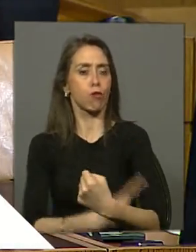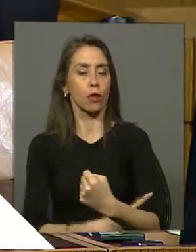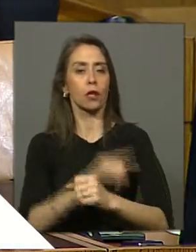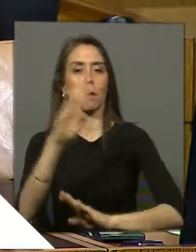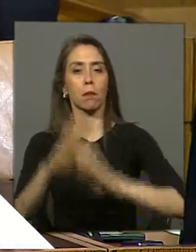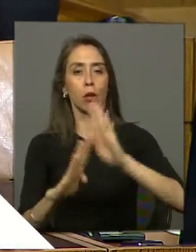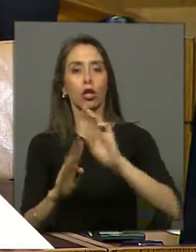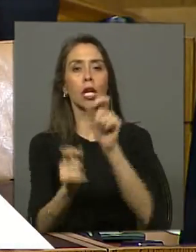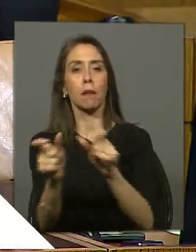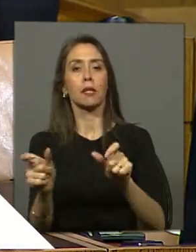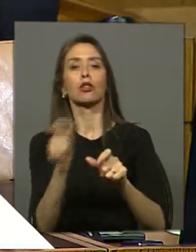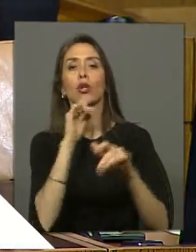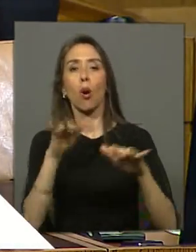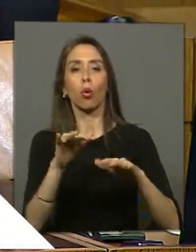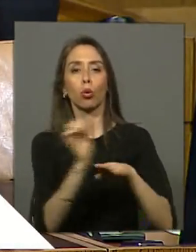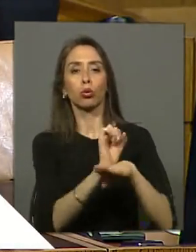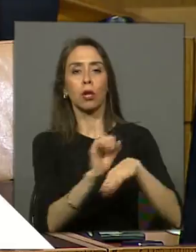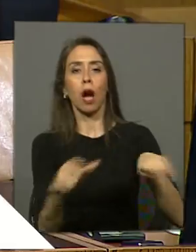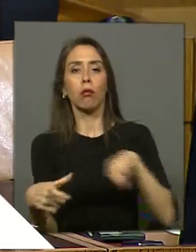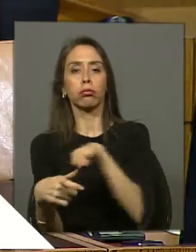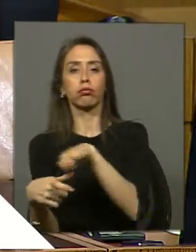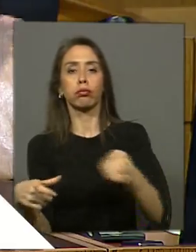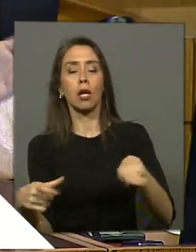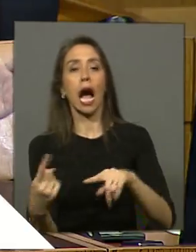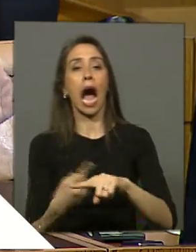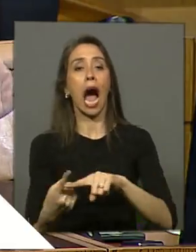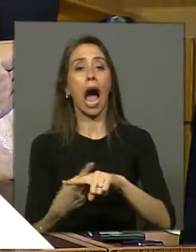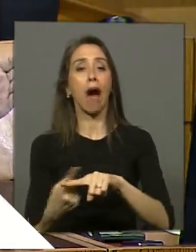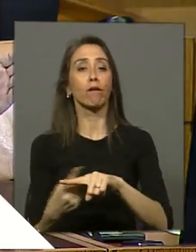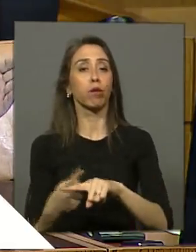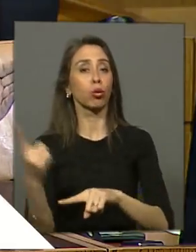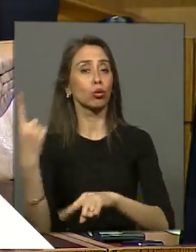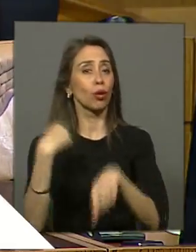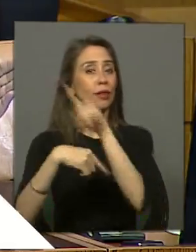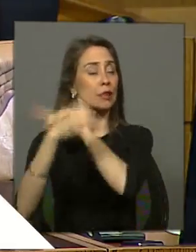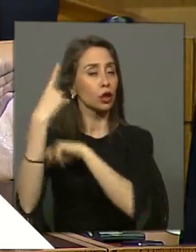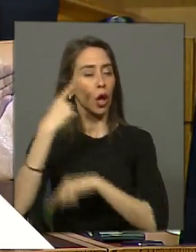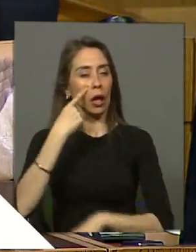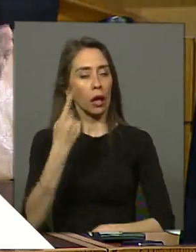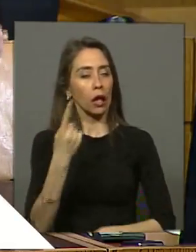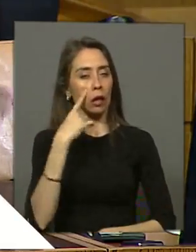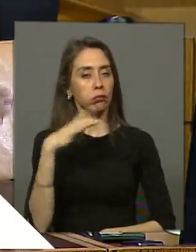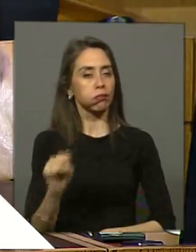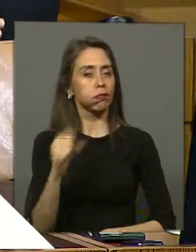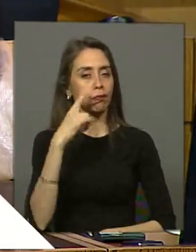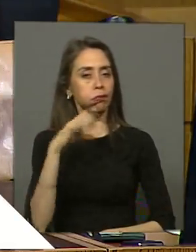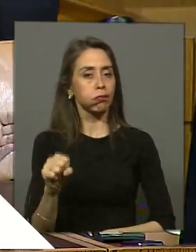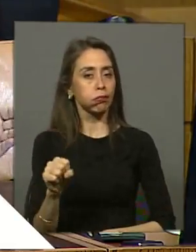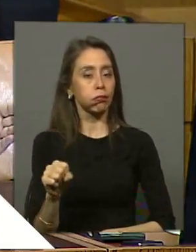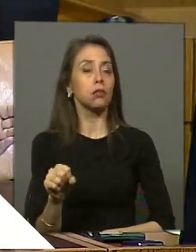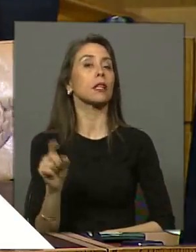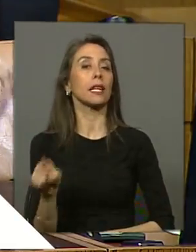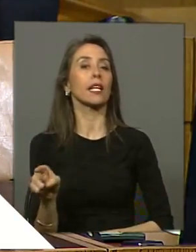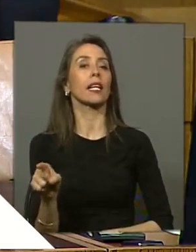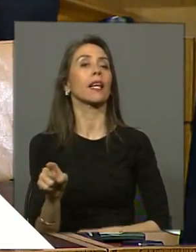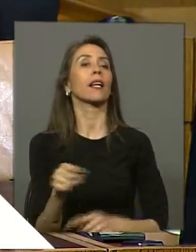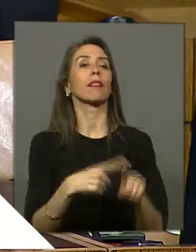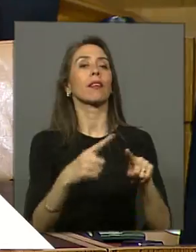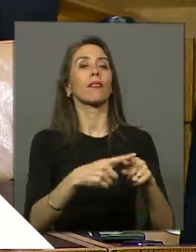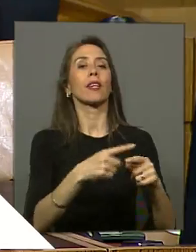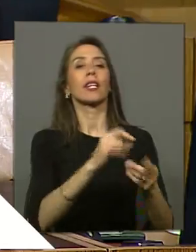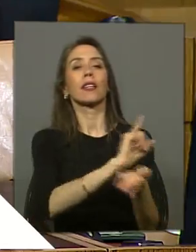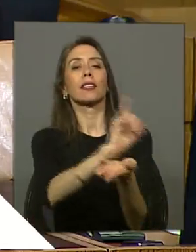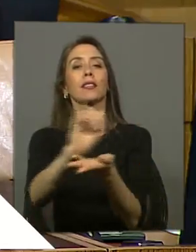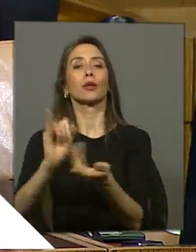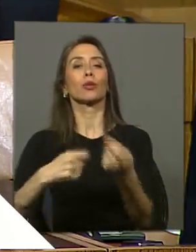proteger a los consumidores de este espacio de abusos que históricamente se han presentado en estas instituciones y en las